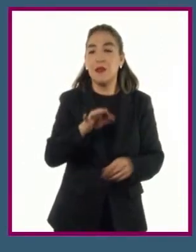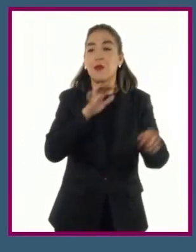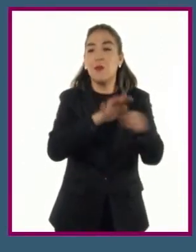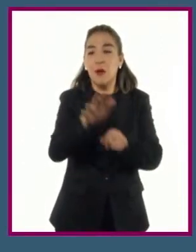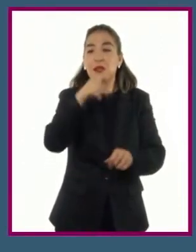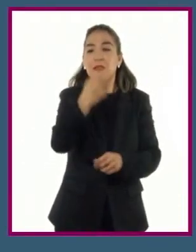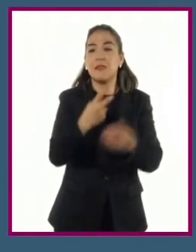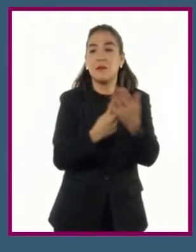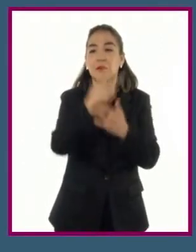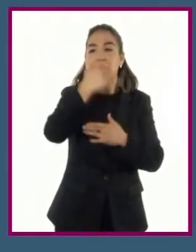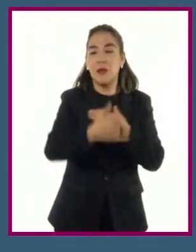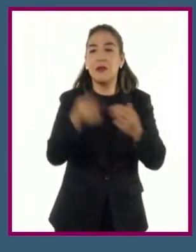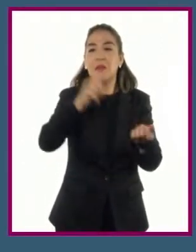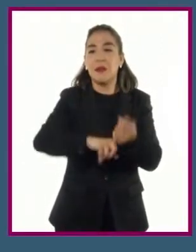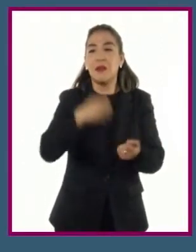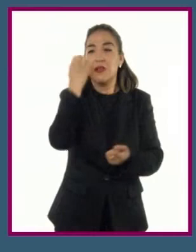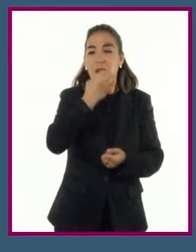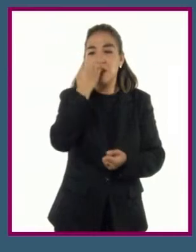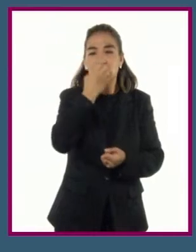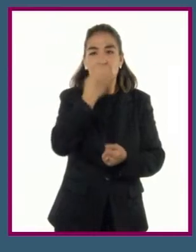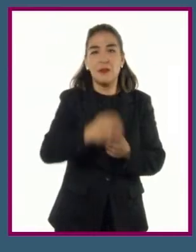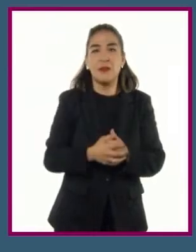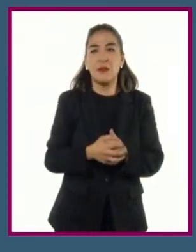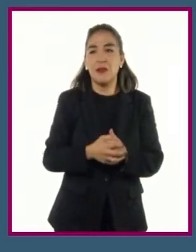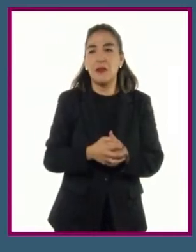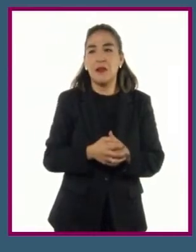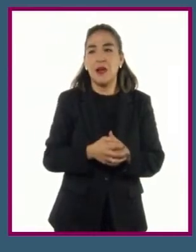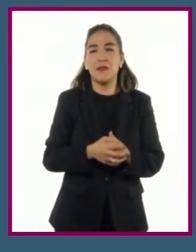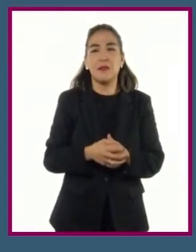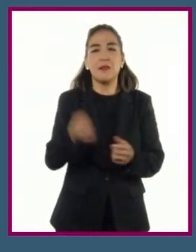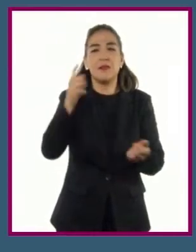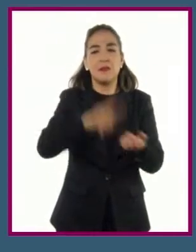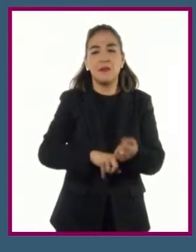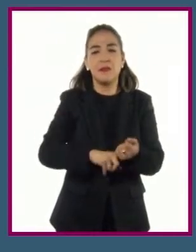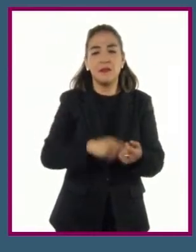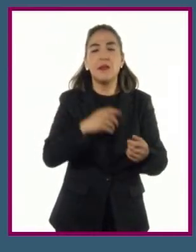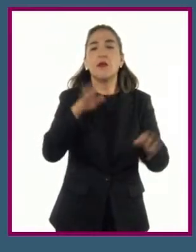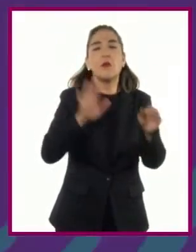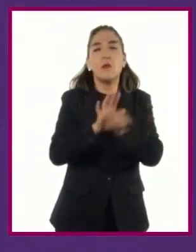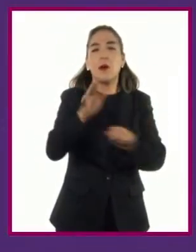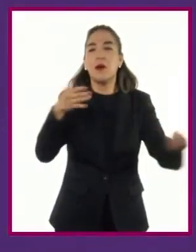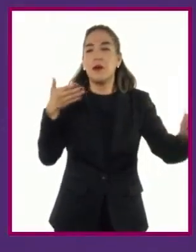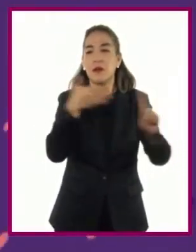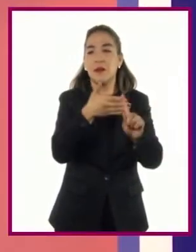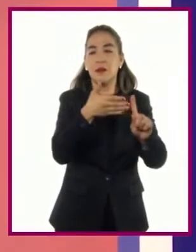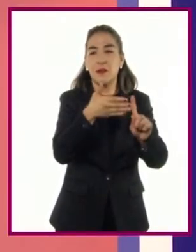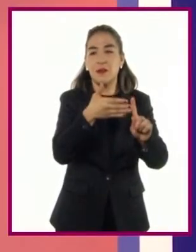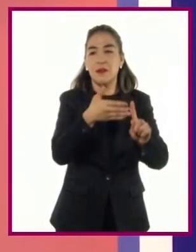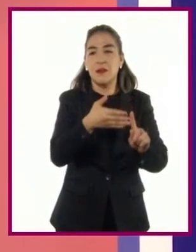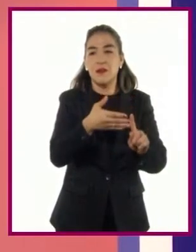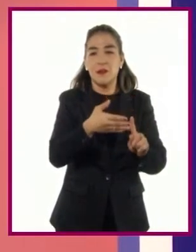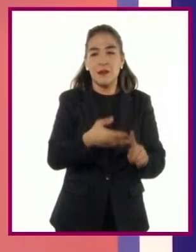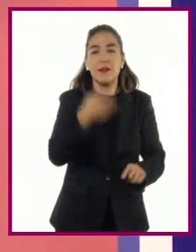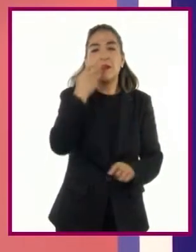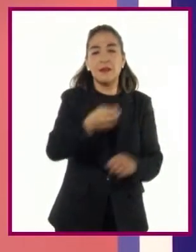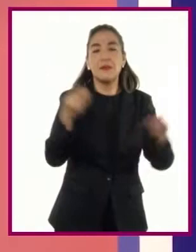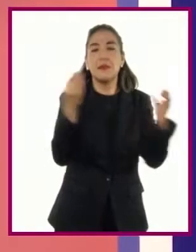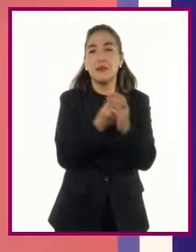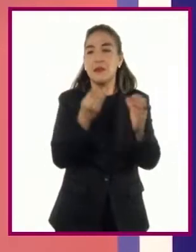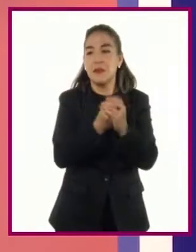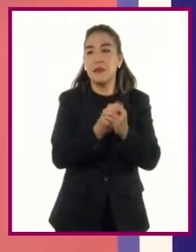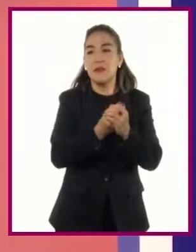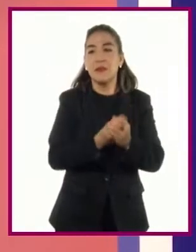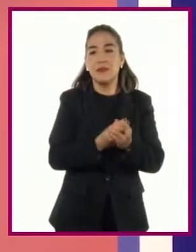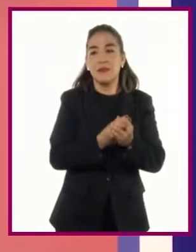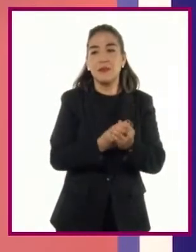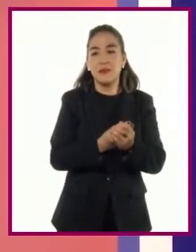de proyecto que trabajarán, el tema que desarrollarán y el énfasis de su proyecto. Para esta sesión se hará énfasis en